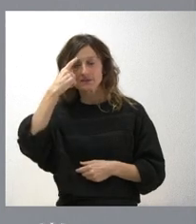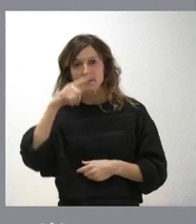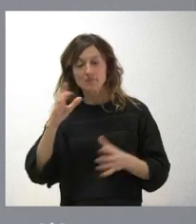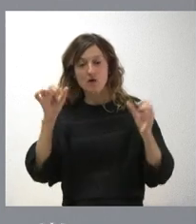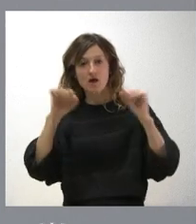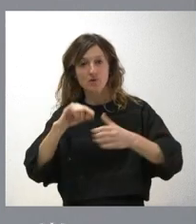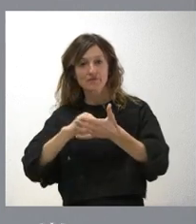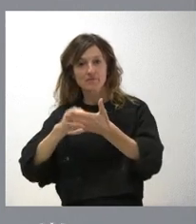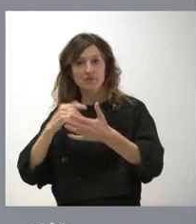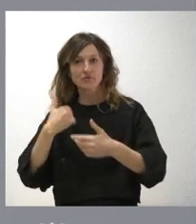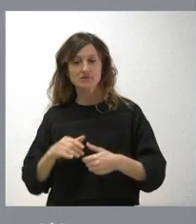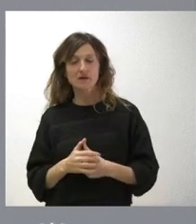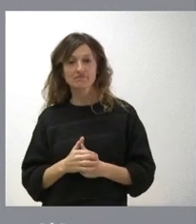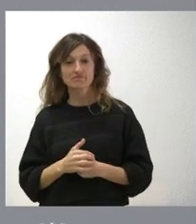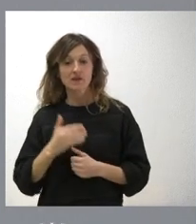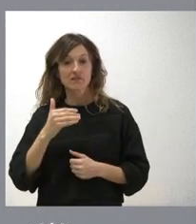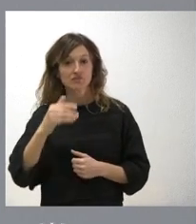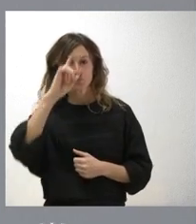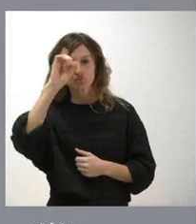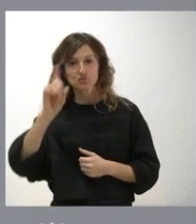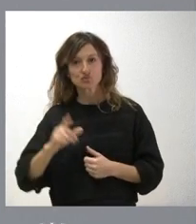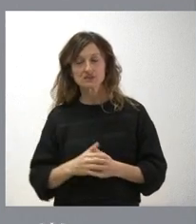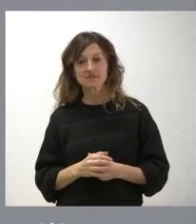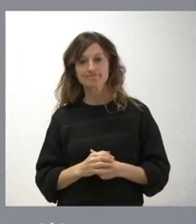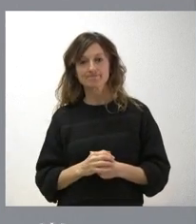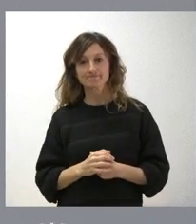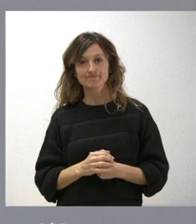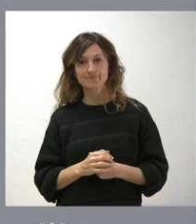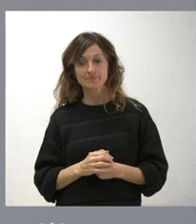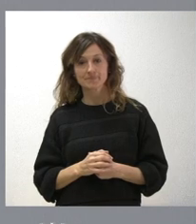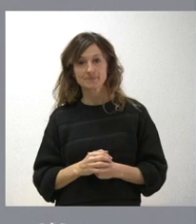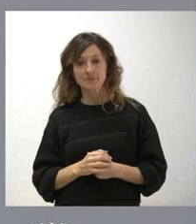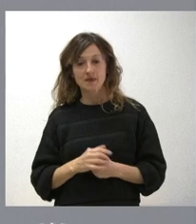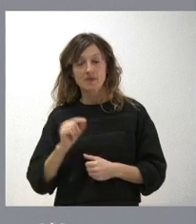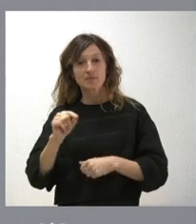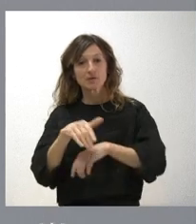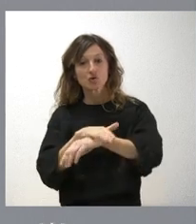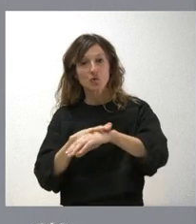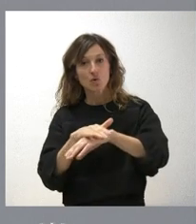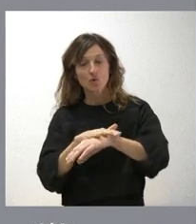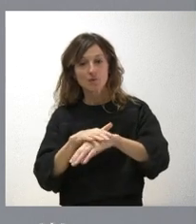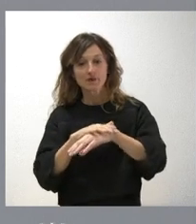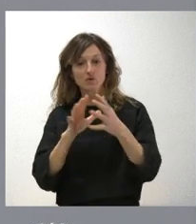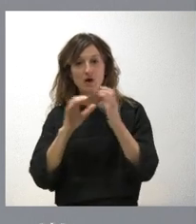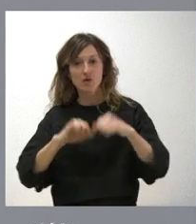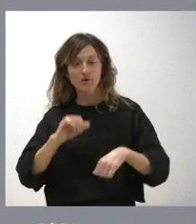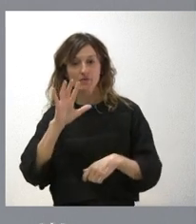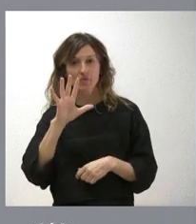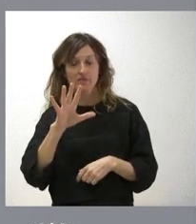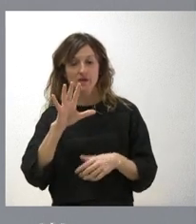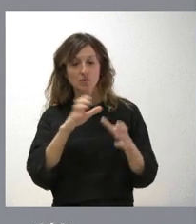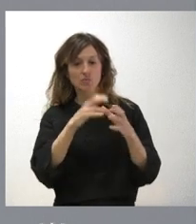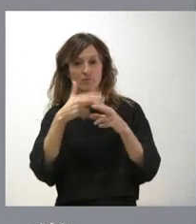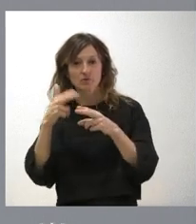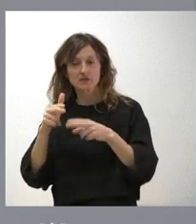se han firmado no lo que puedan hacer porque de momento hay un gobierno que nace creo con cinco acuerdos firmados con distintos partidos